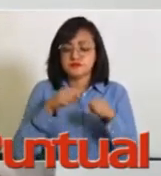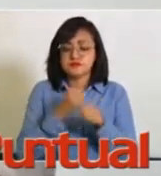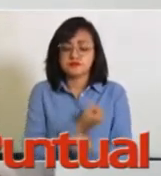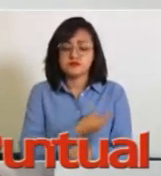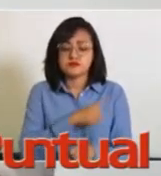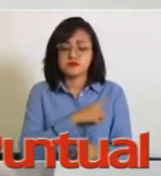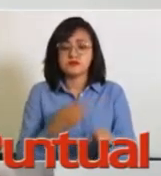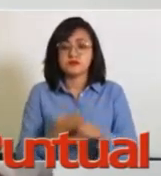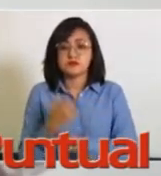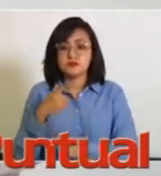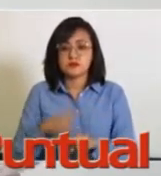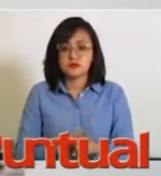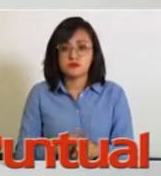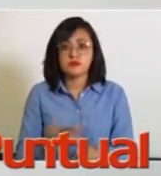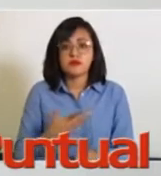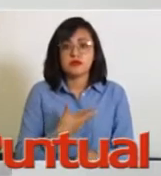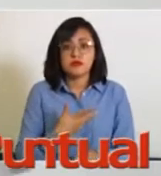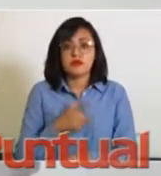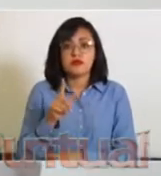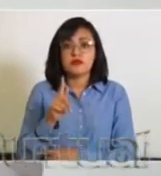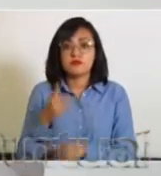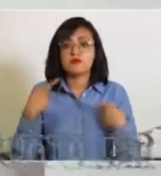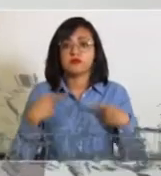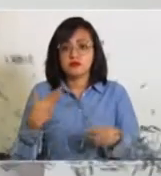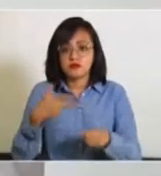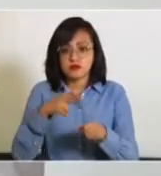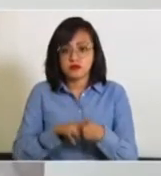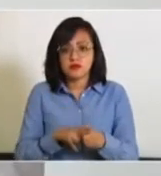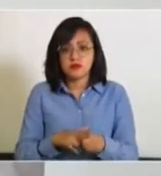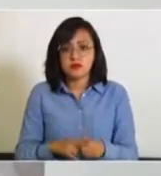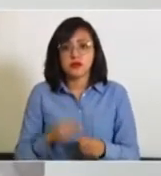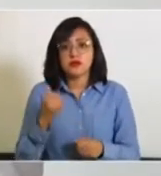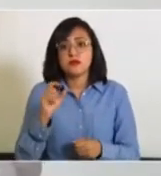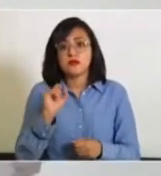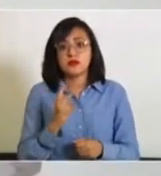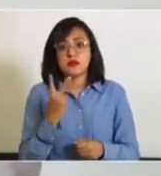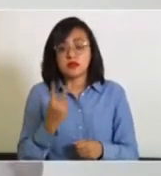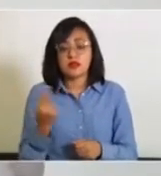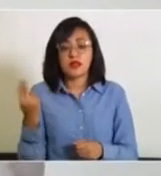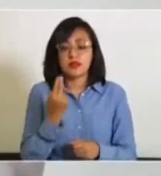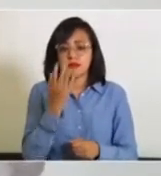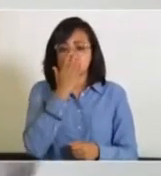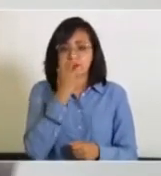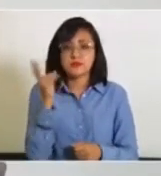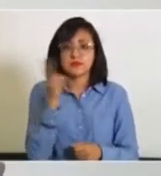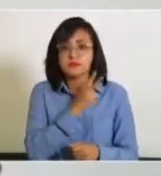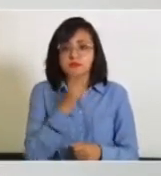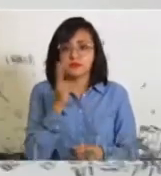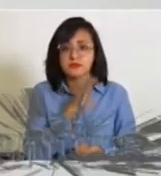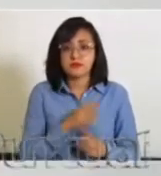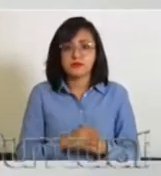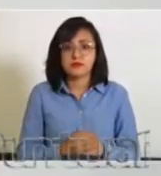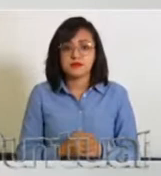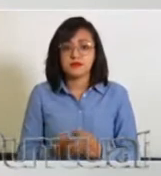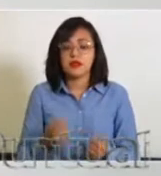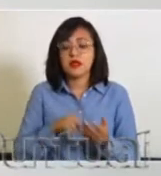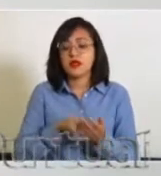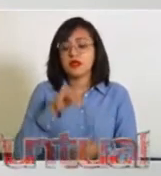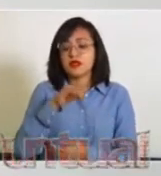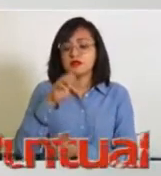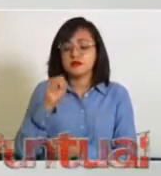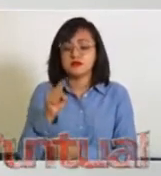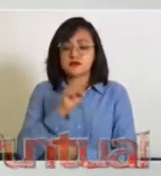de los servicios de salud tenemos 70 pacientes y 22 que requieren ventilación mecánica. El